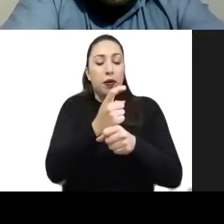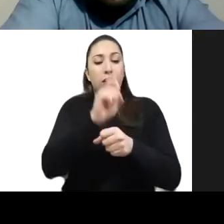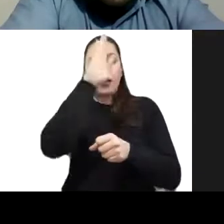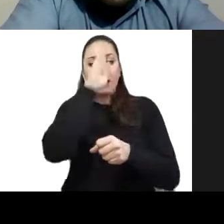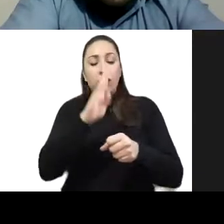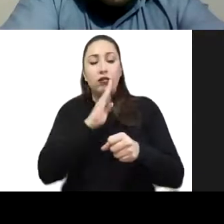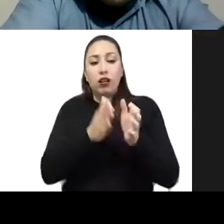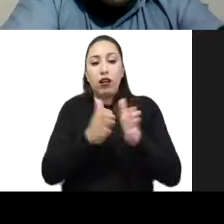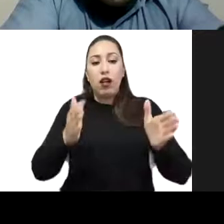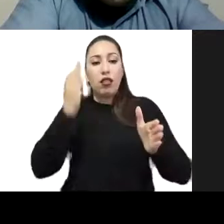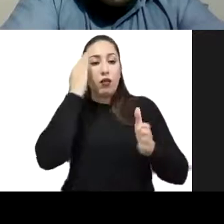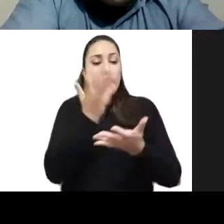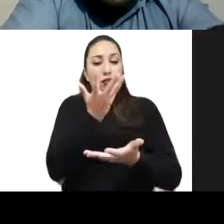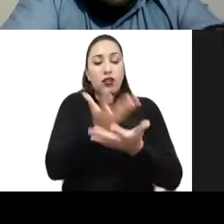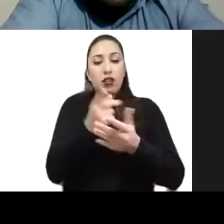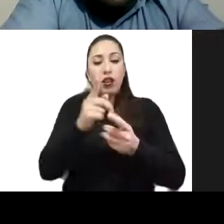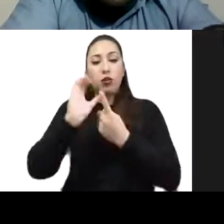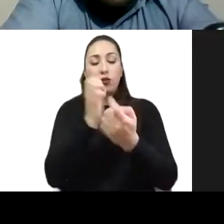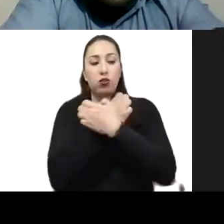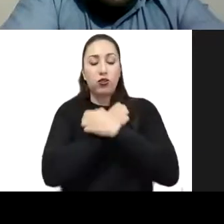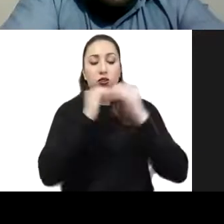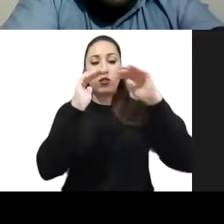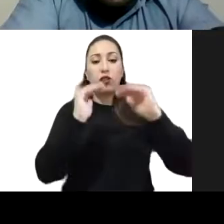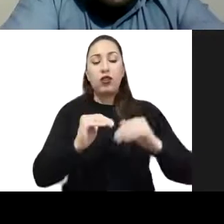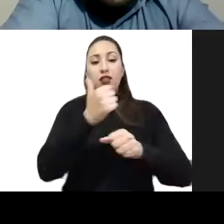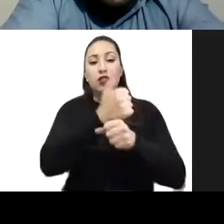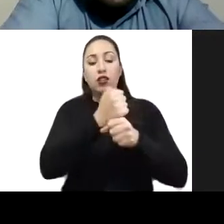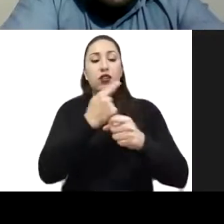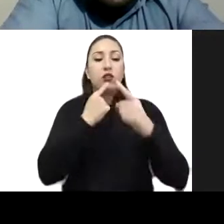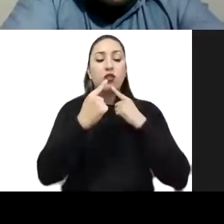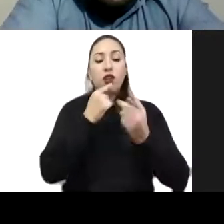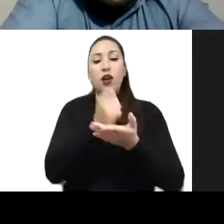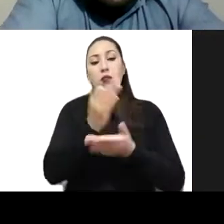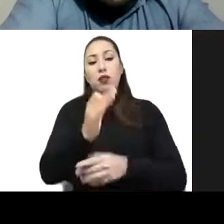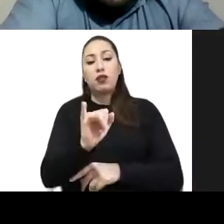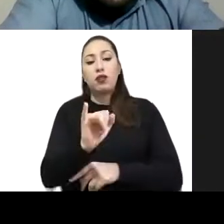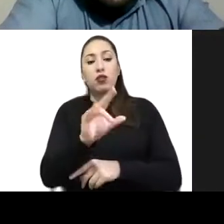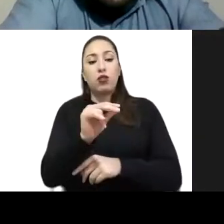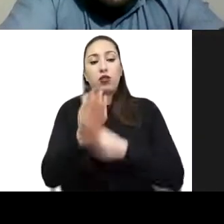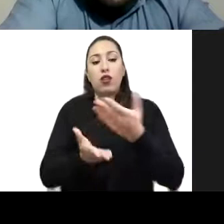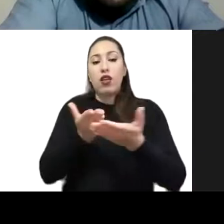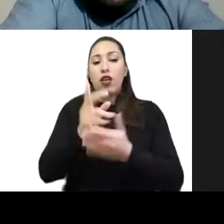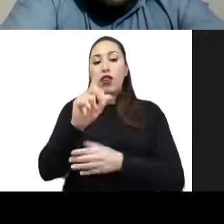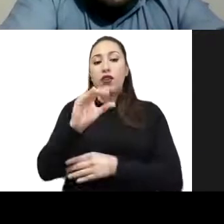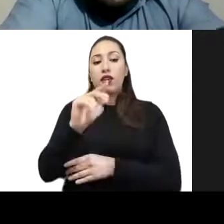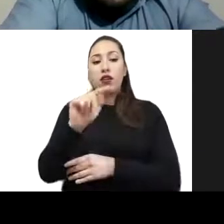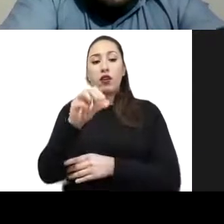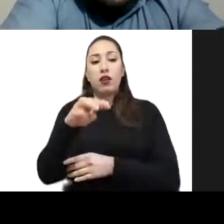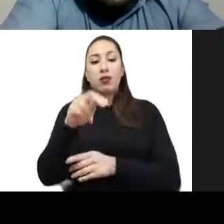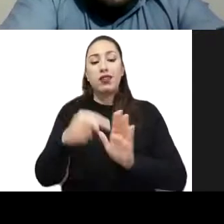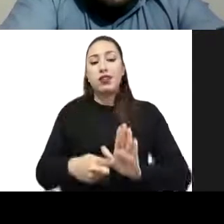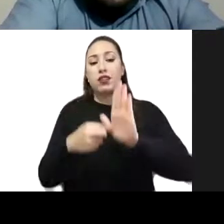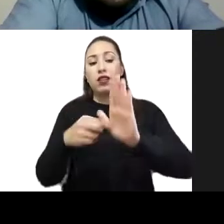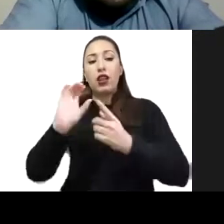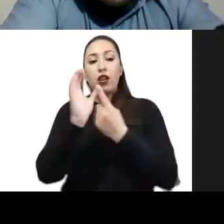de la Comisión de Educación. 6. Discusión, análisis y, en su caso, aprobación del dictamen que presenta la Comisión de Educación en